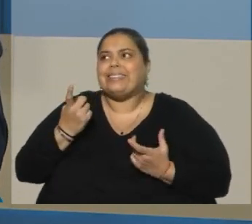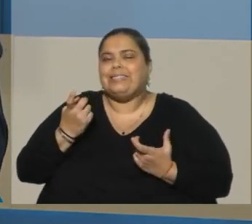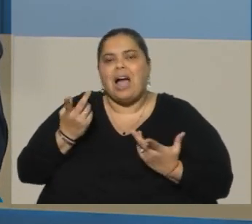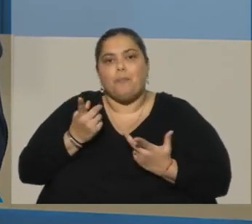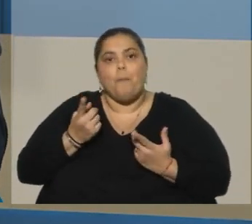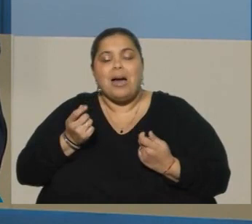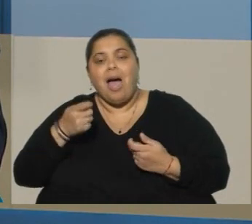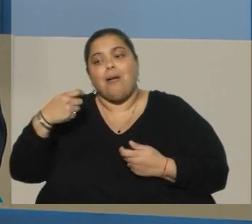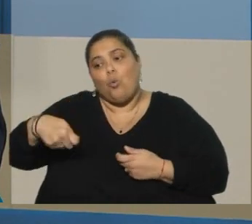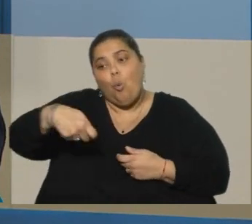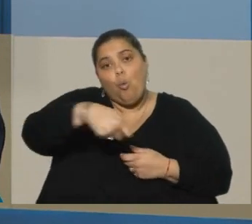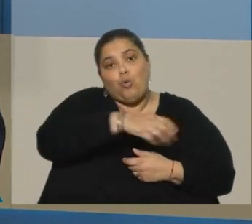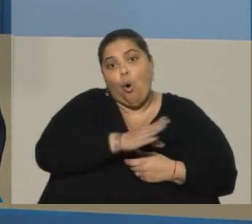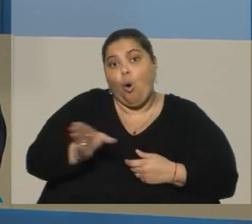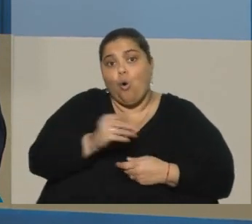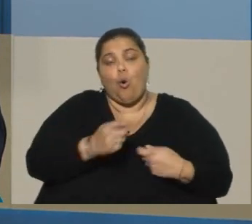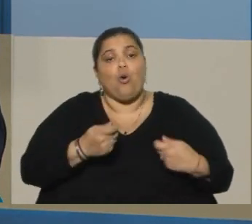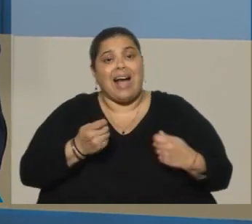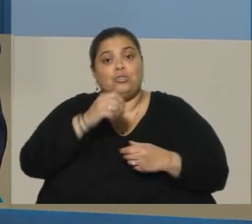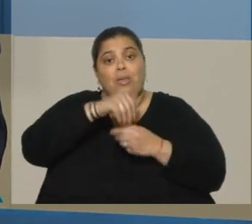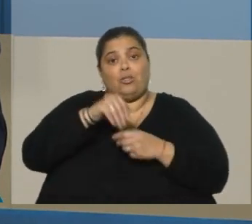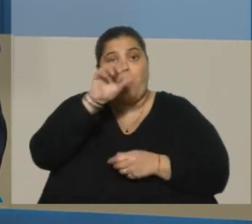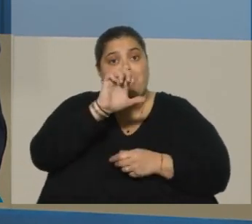gastos propios de ANCAP